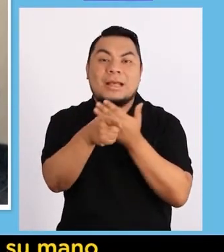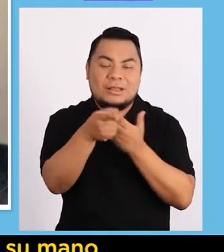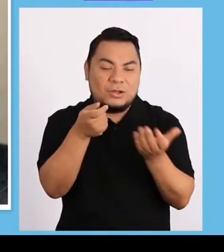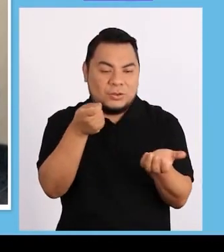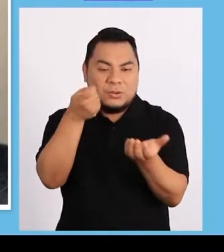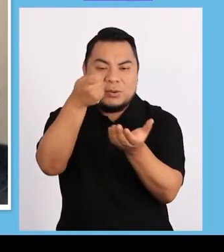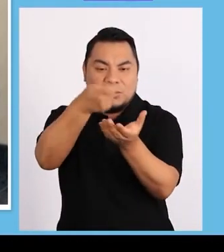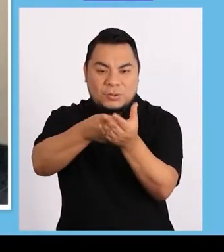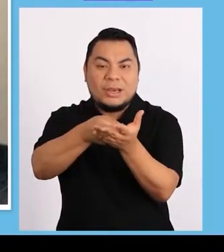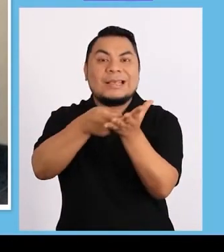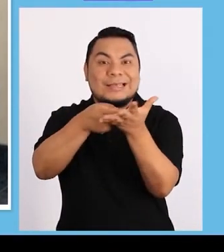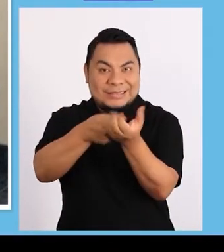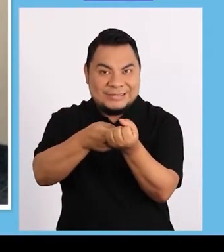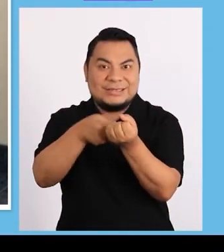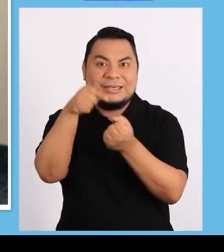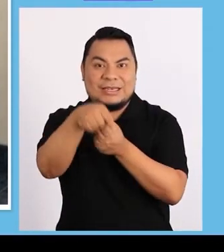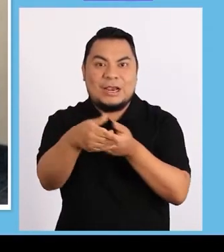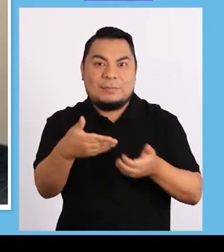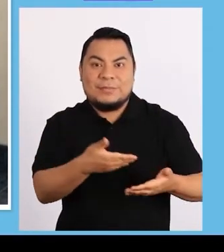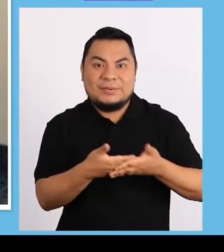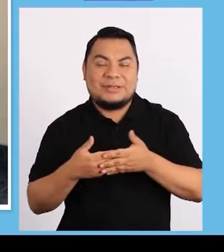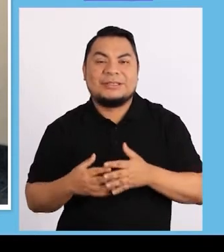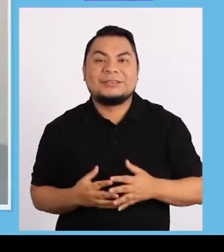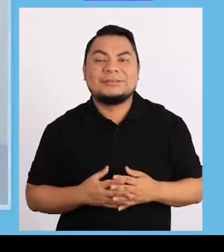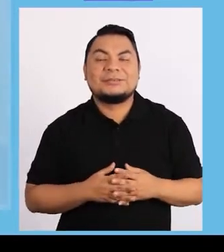de su mano para que lo sujete.